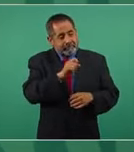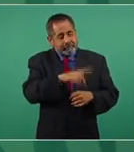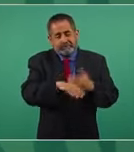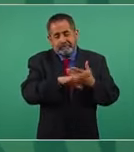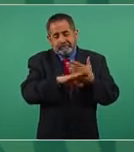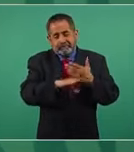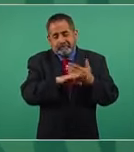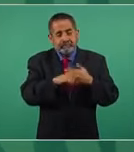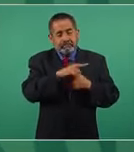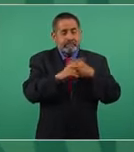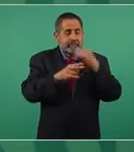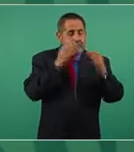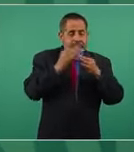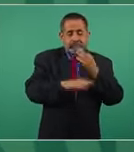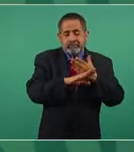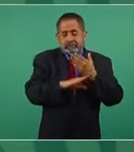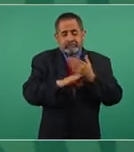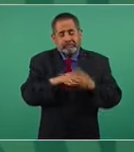de sus noticieros,